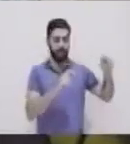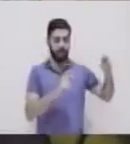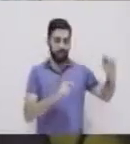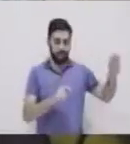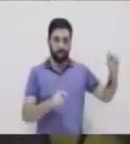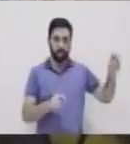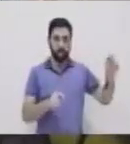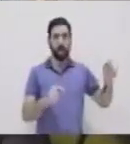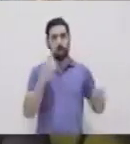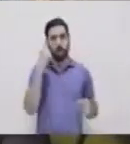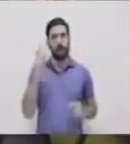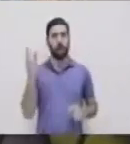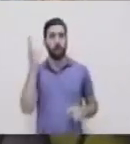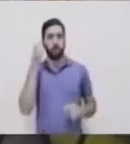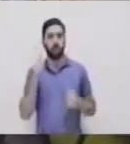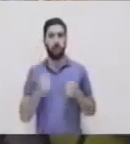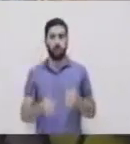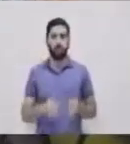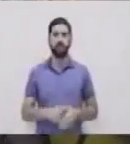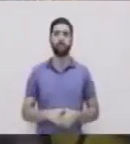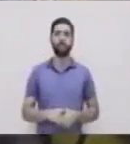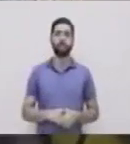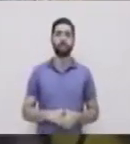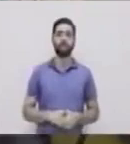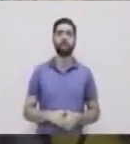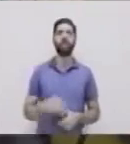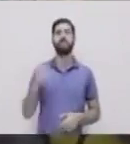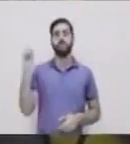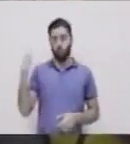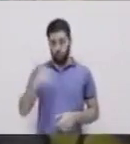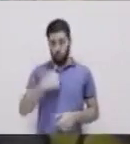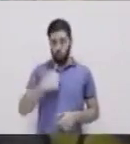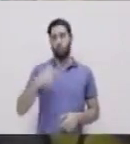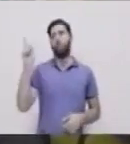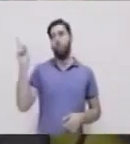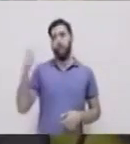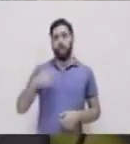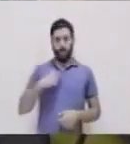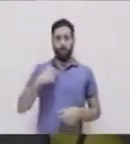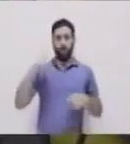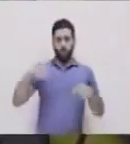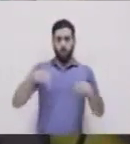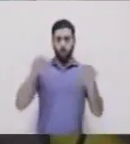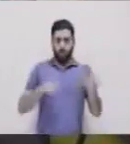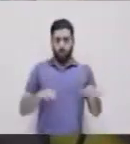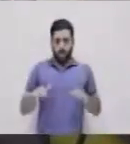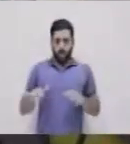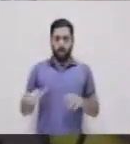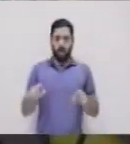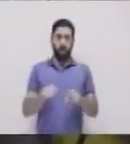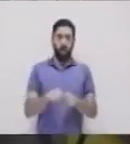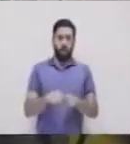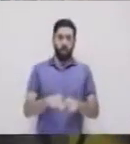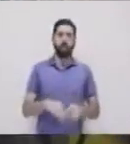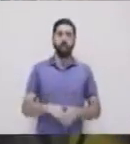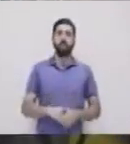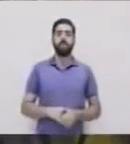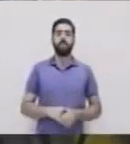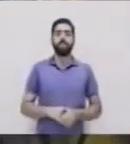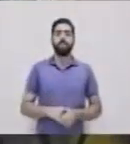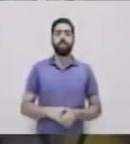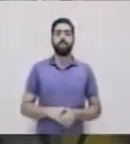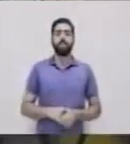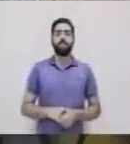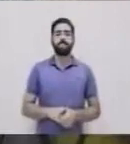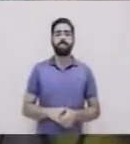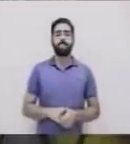ser tocada por nuestro amigo Miguel. Yo voy a tocar este sintetizador que tiene sonido de piano, y para eso,